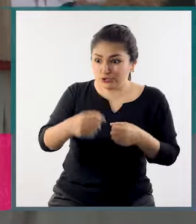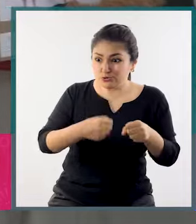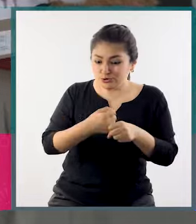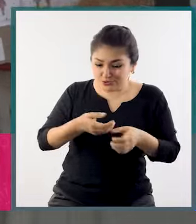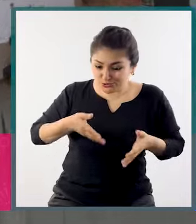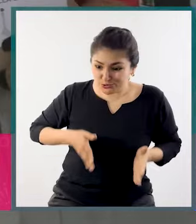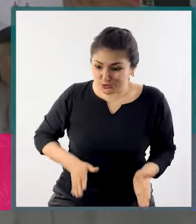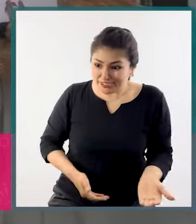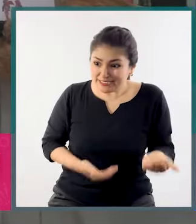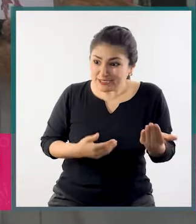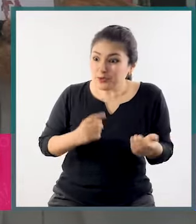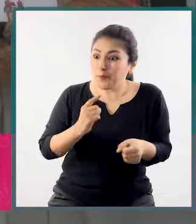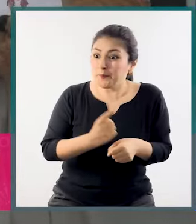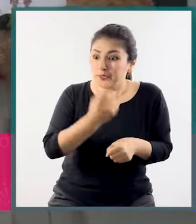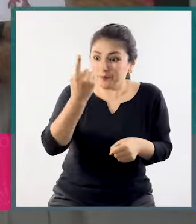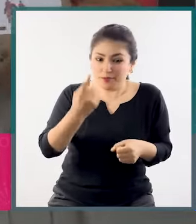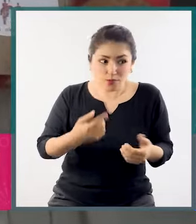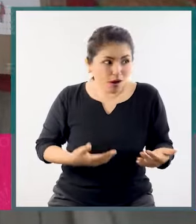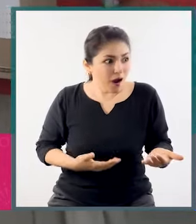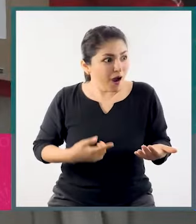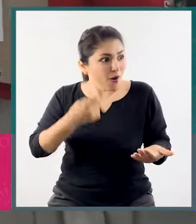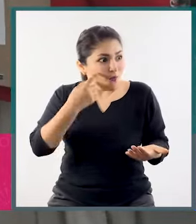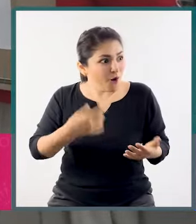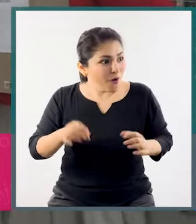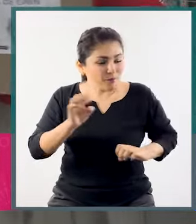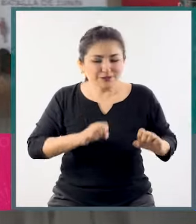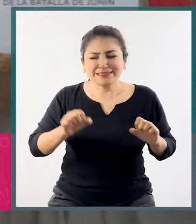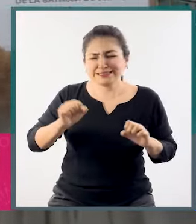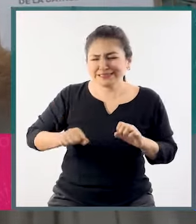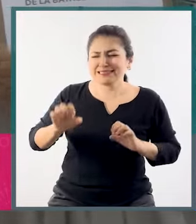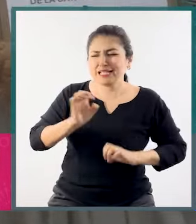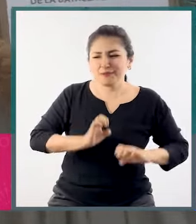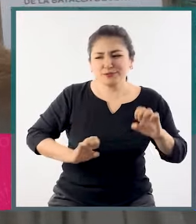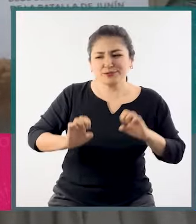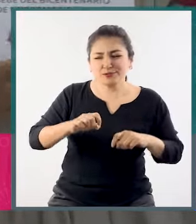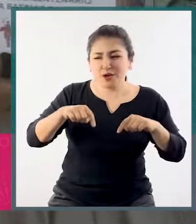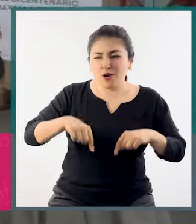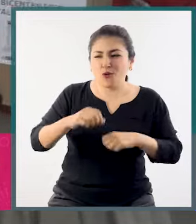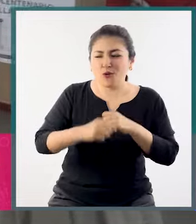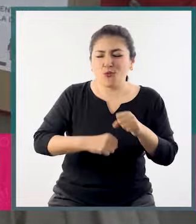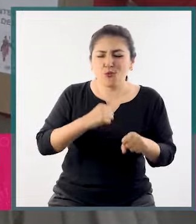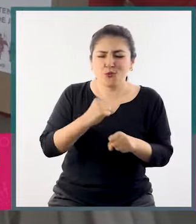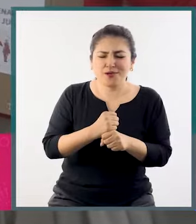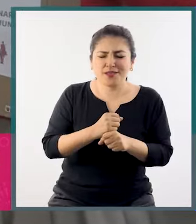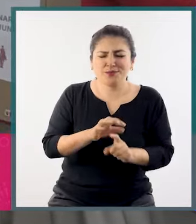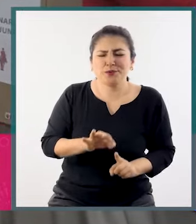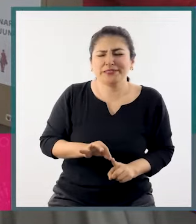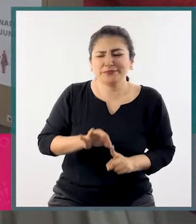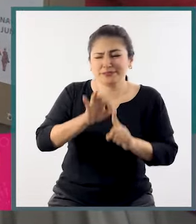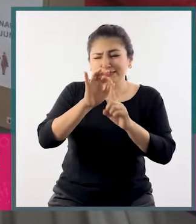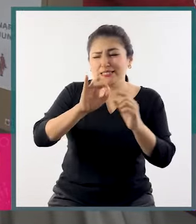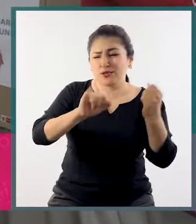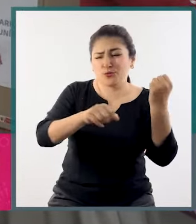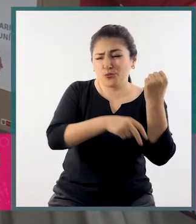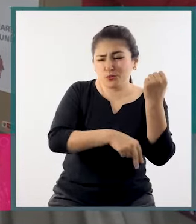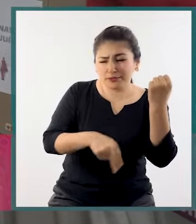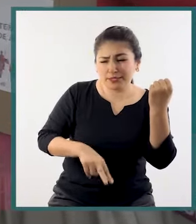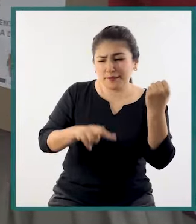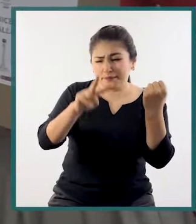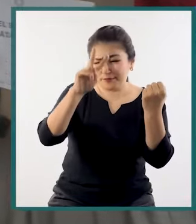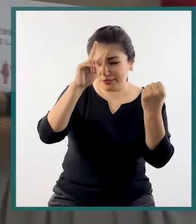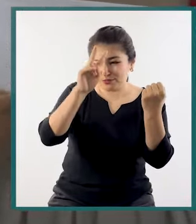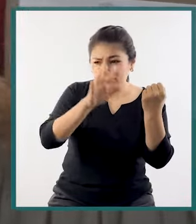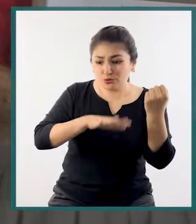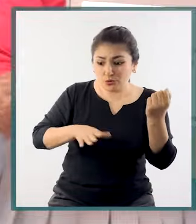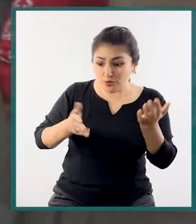del bicentenario. ¡Eso, qué emocionante! Recontra emocionante en este año histórico para Junín, para el Perú,